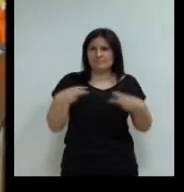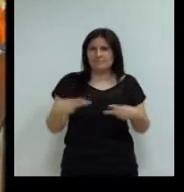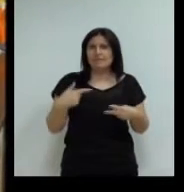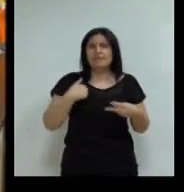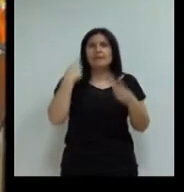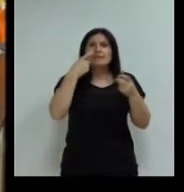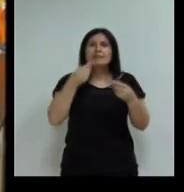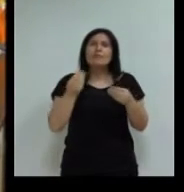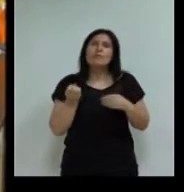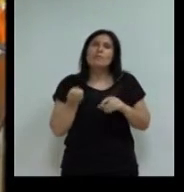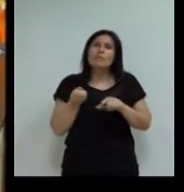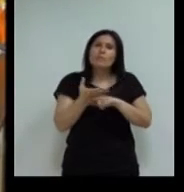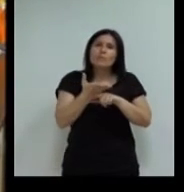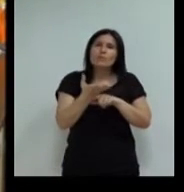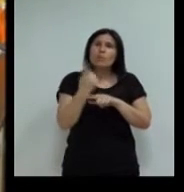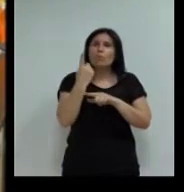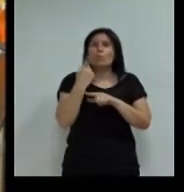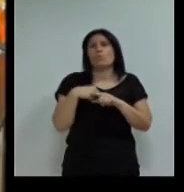colocar un